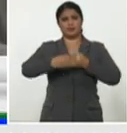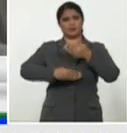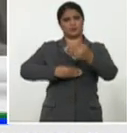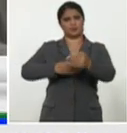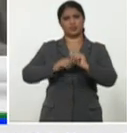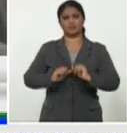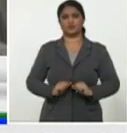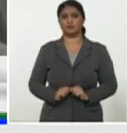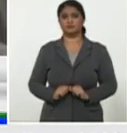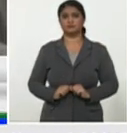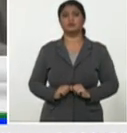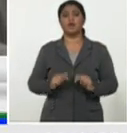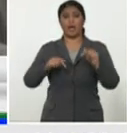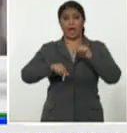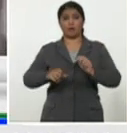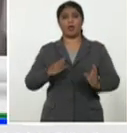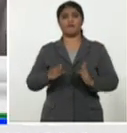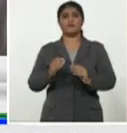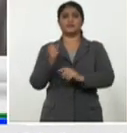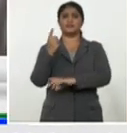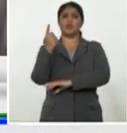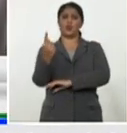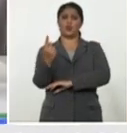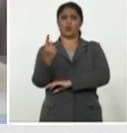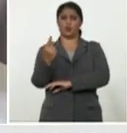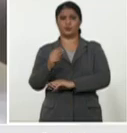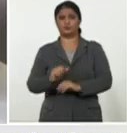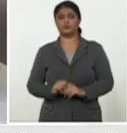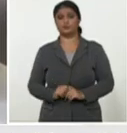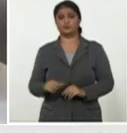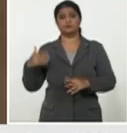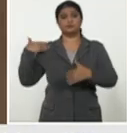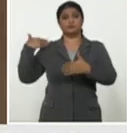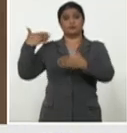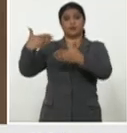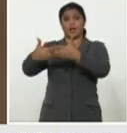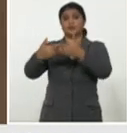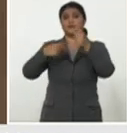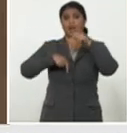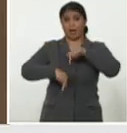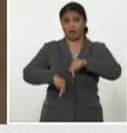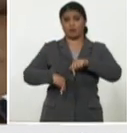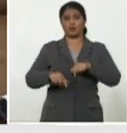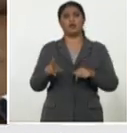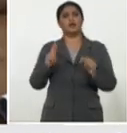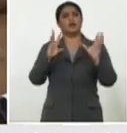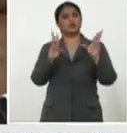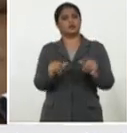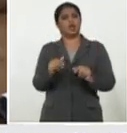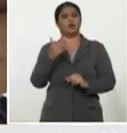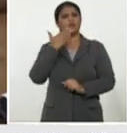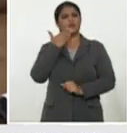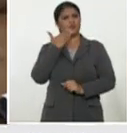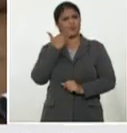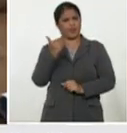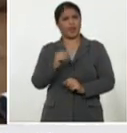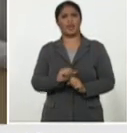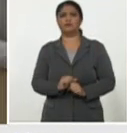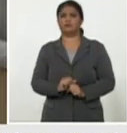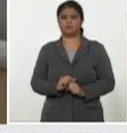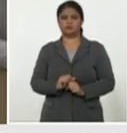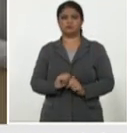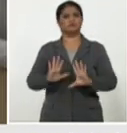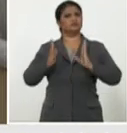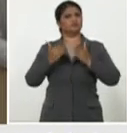1 del proyecto de intervención poblacional, que hasta el momento ha evidenciado resultados muy favorables sobre su seguridad. Comenzamos